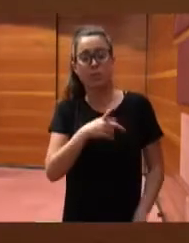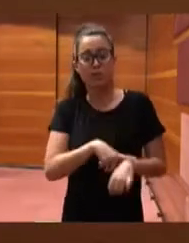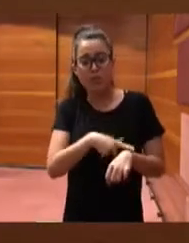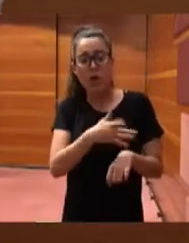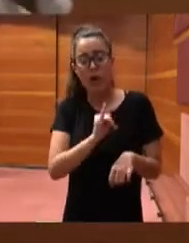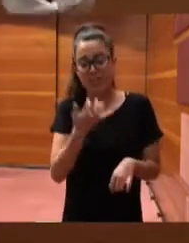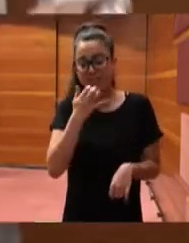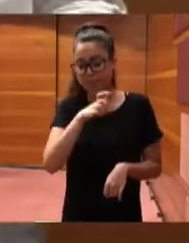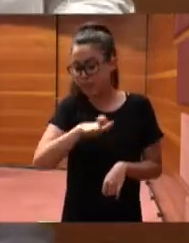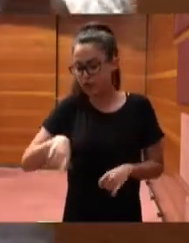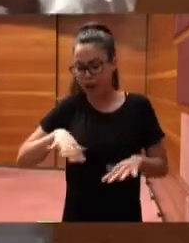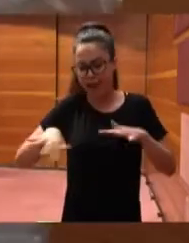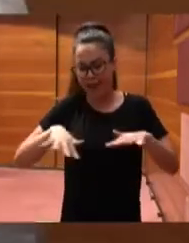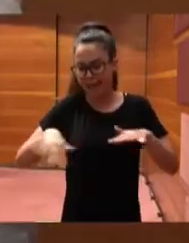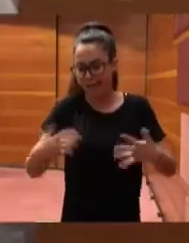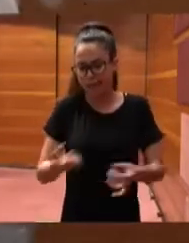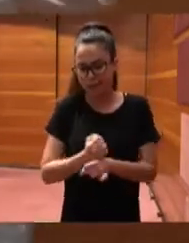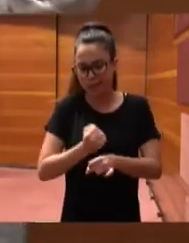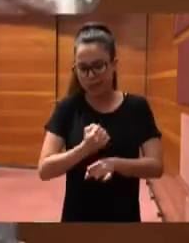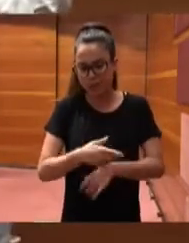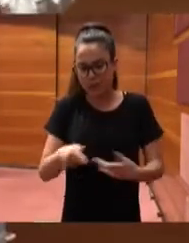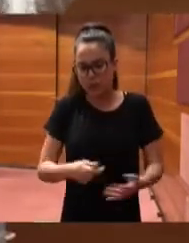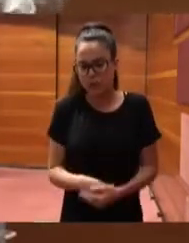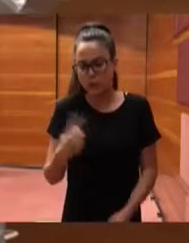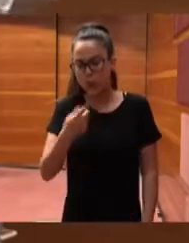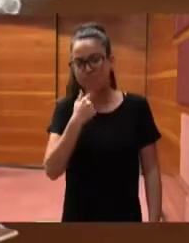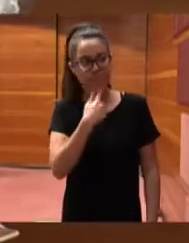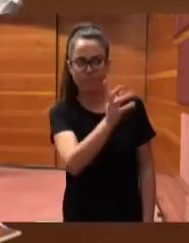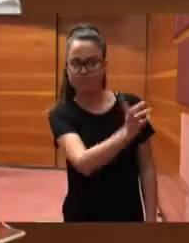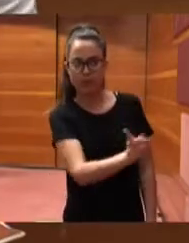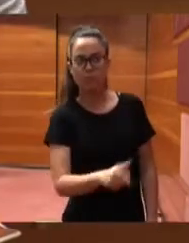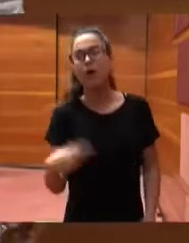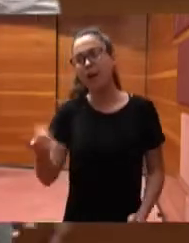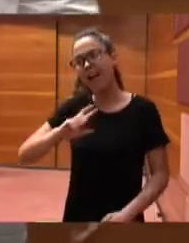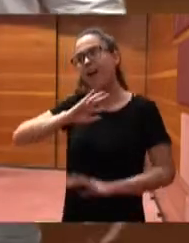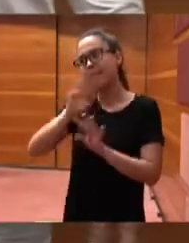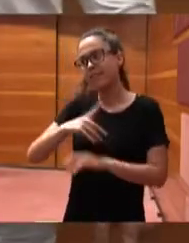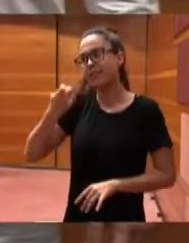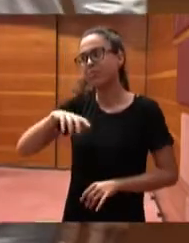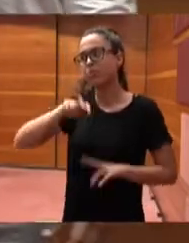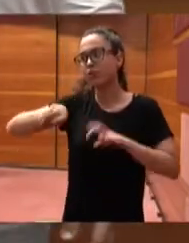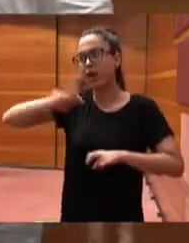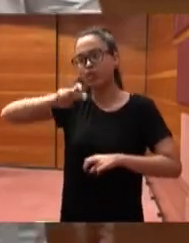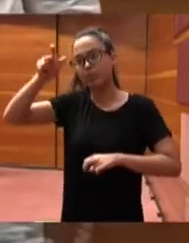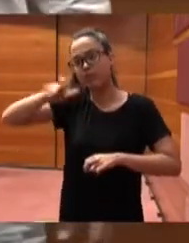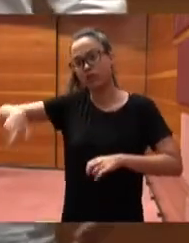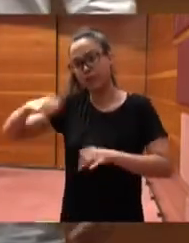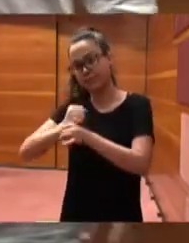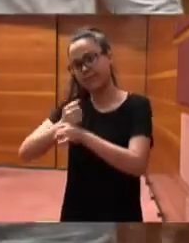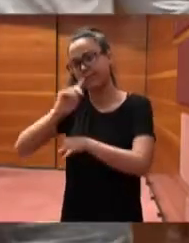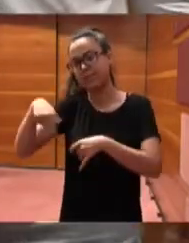que no, pues tienes que tratar de segmentar y encontrar. Te metes en un lío, efectivamente, ¿no? Y solamente nunca llegas al grupo